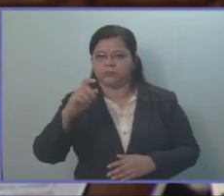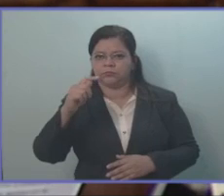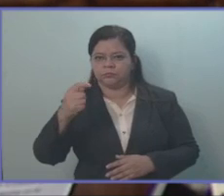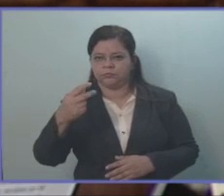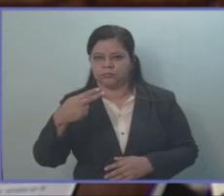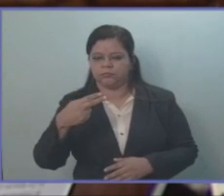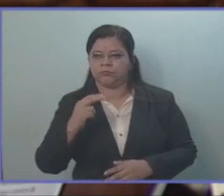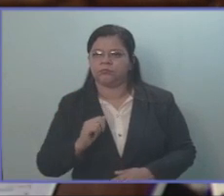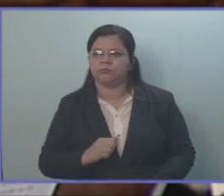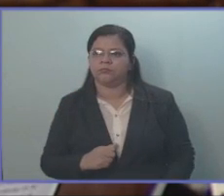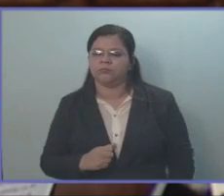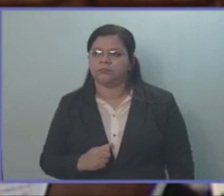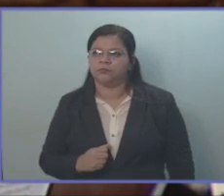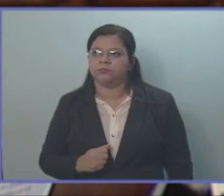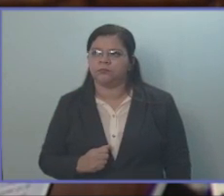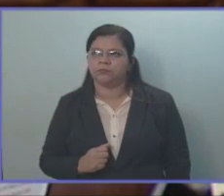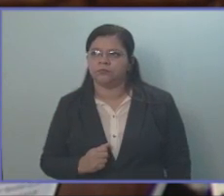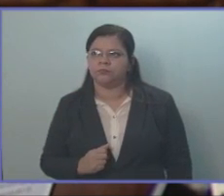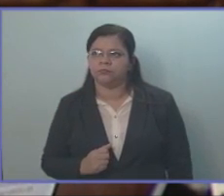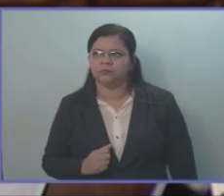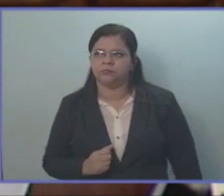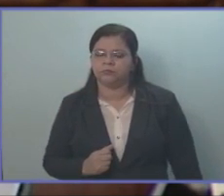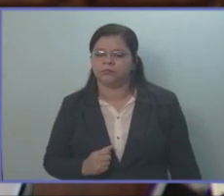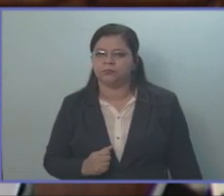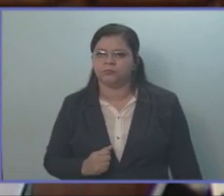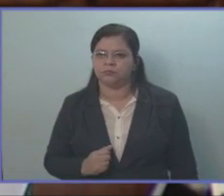y Telecomunicaciones.